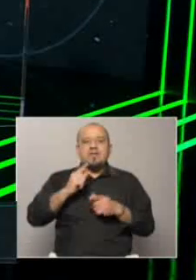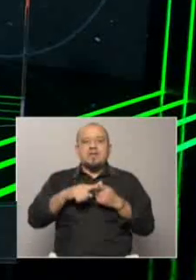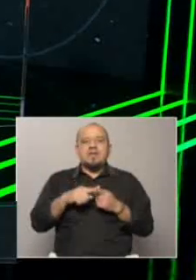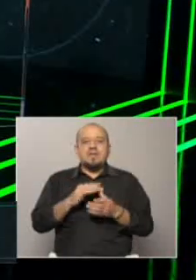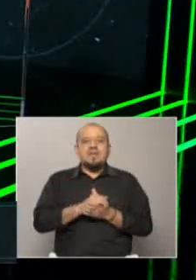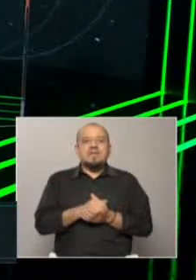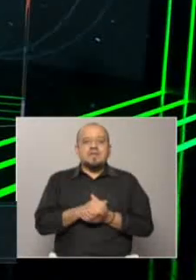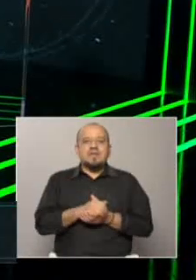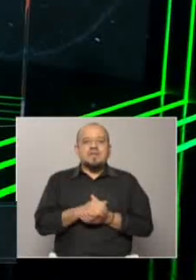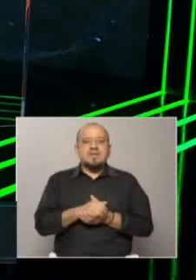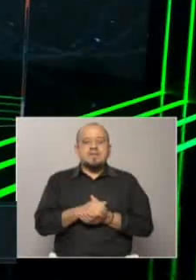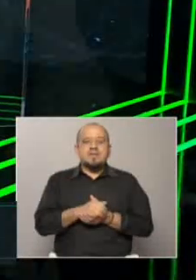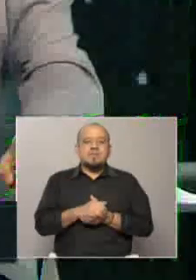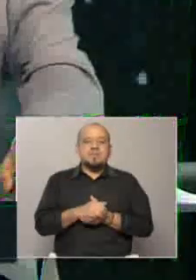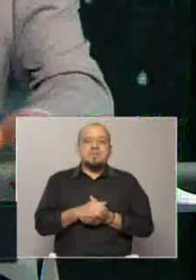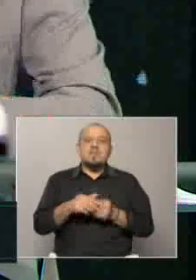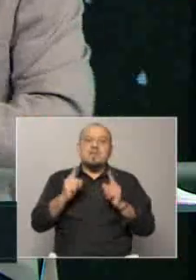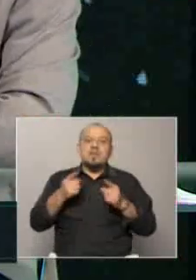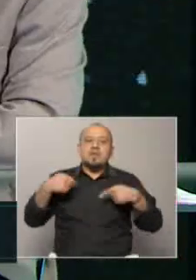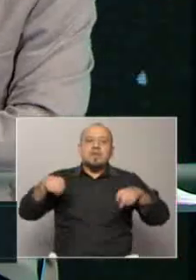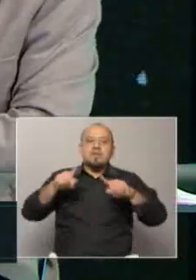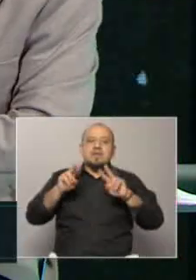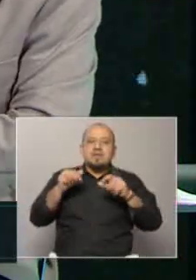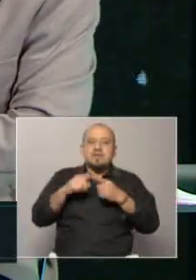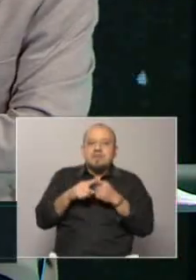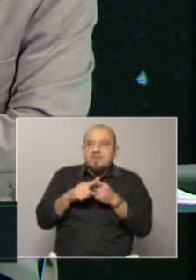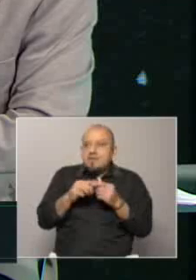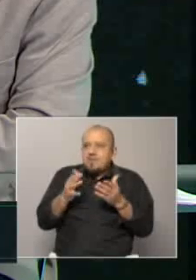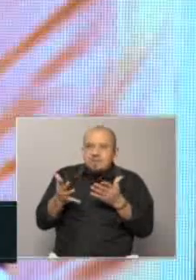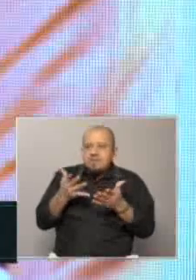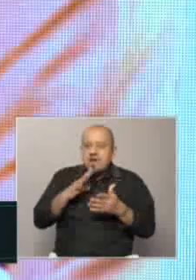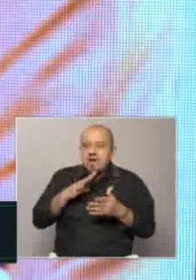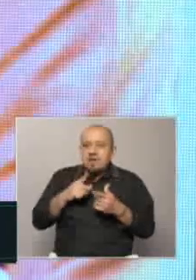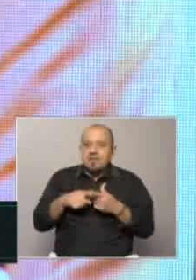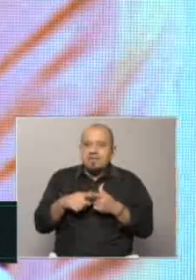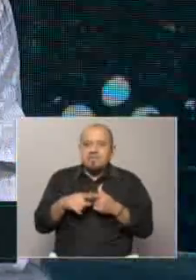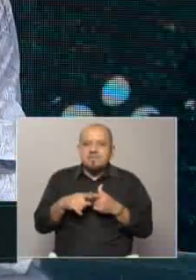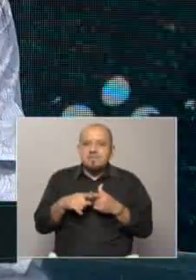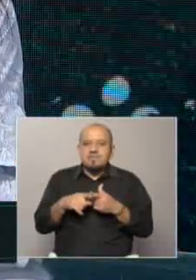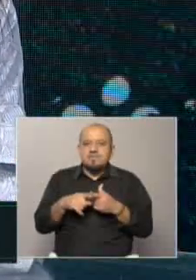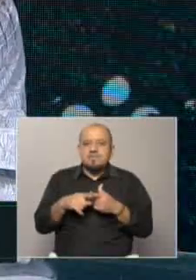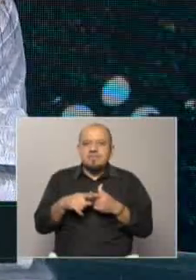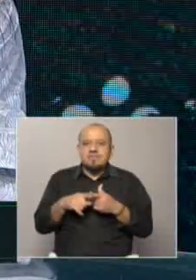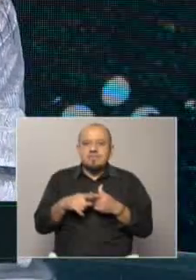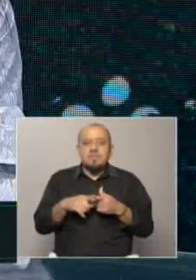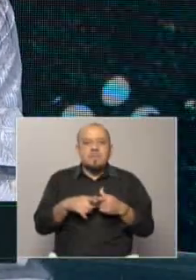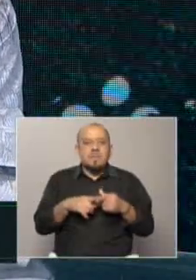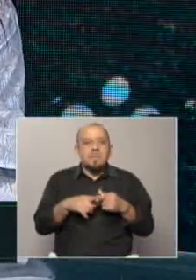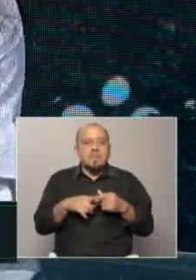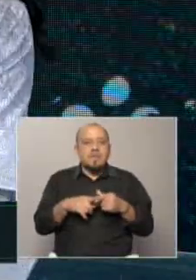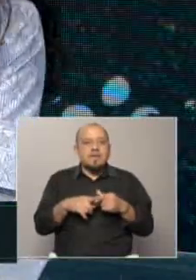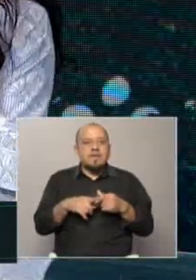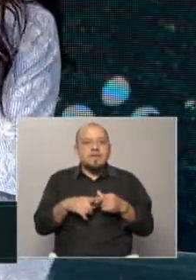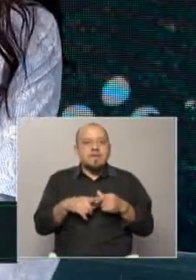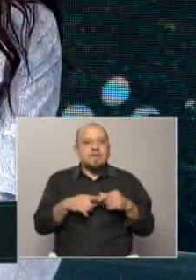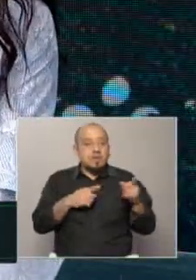Pero también tiene que haber algo de ese toque íntimo, ¿no? Hay como un... Mira, es un privilegio. Algo que fue lindo. Que yo